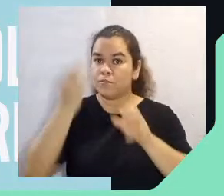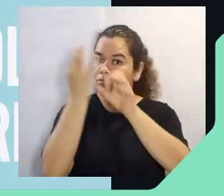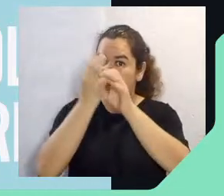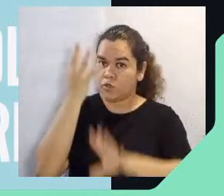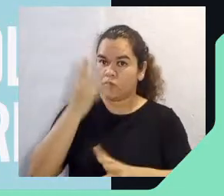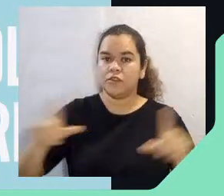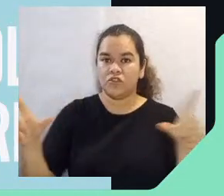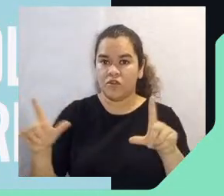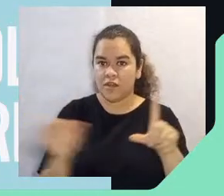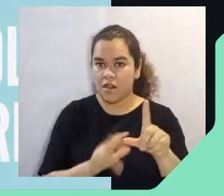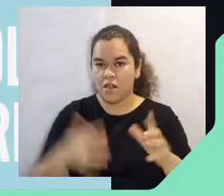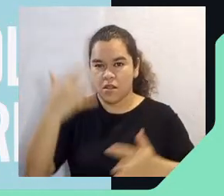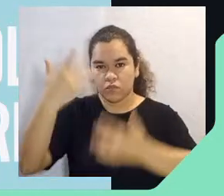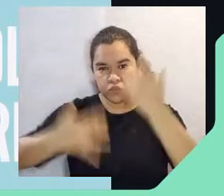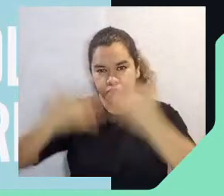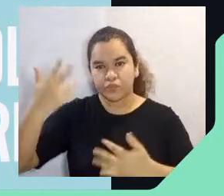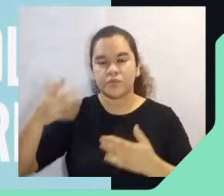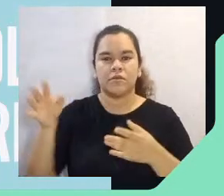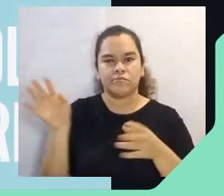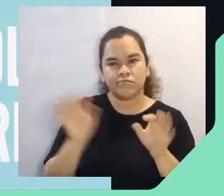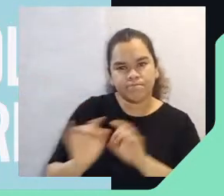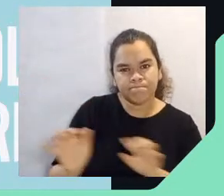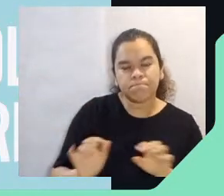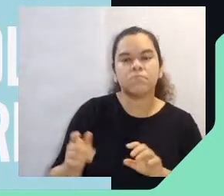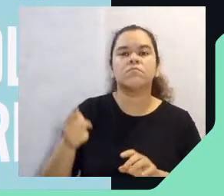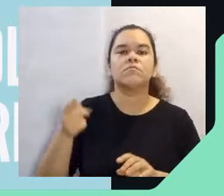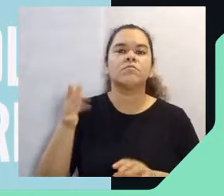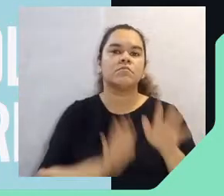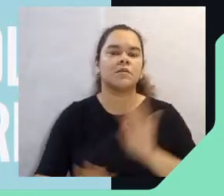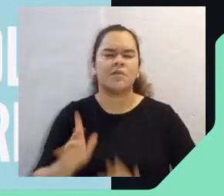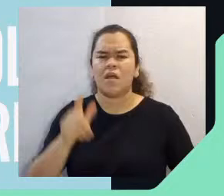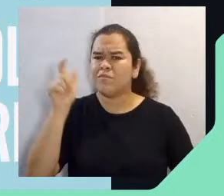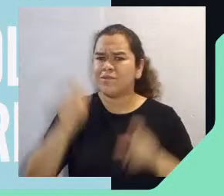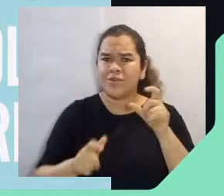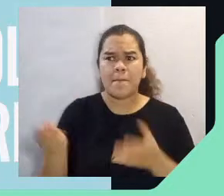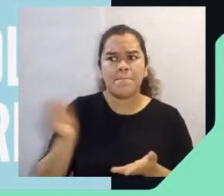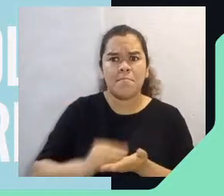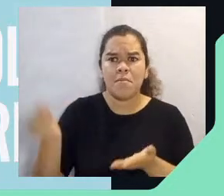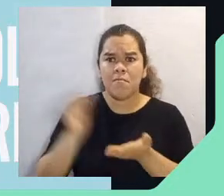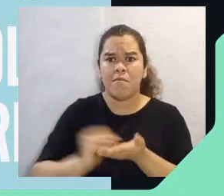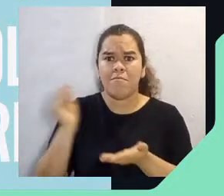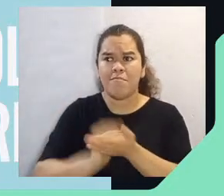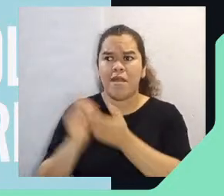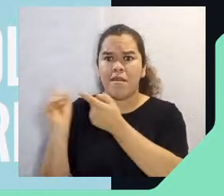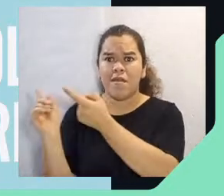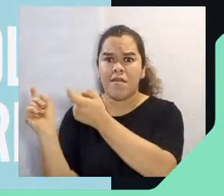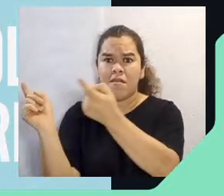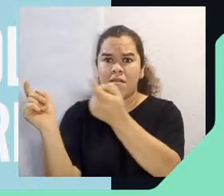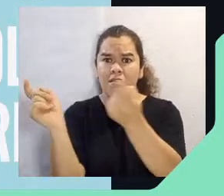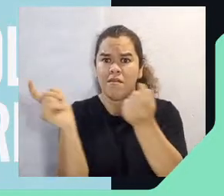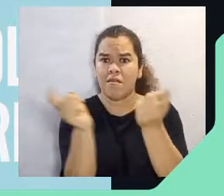demanda, hay una tendencia a generar nuevos desarrolladores por esta demanda mundial.